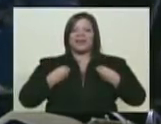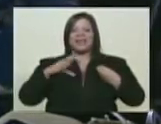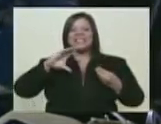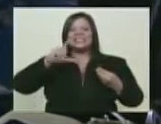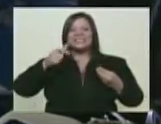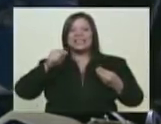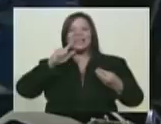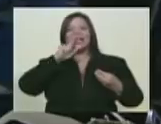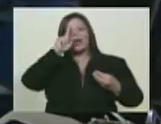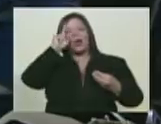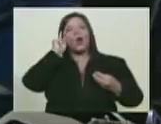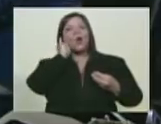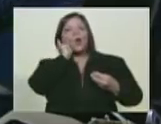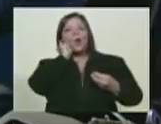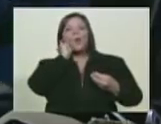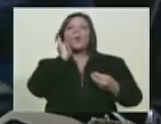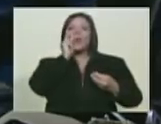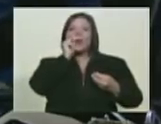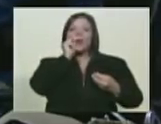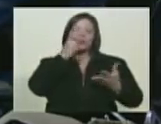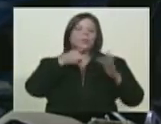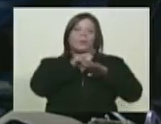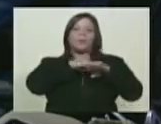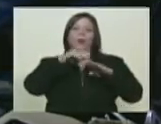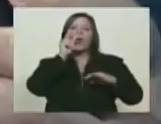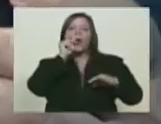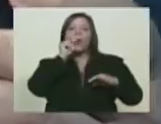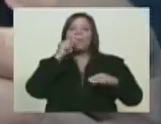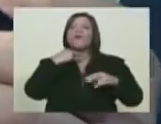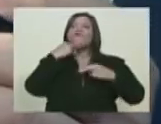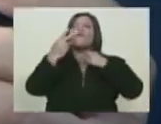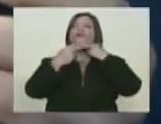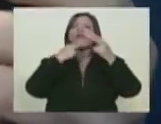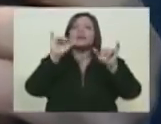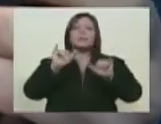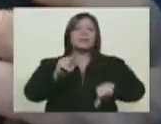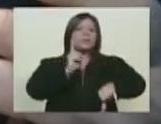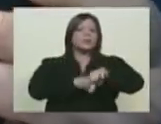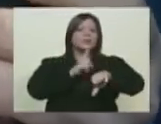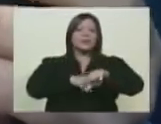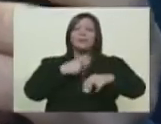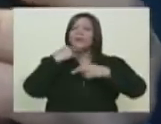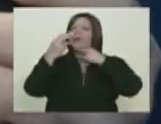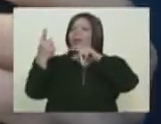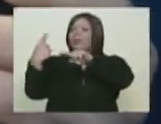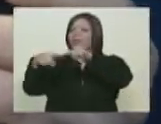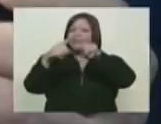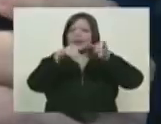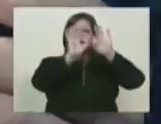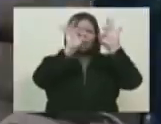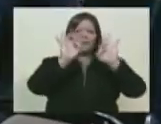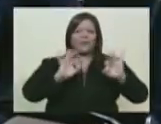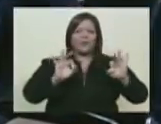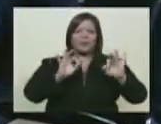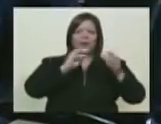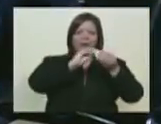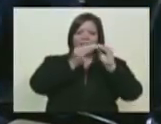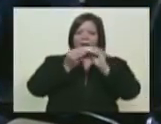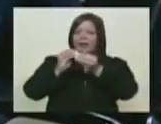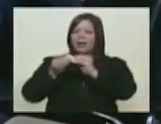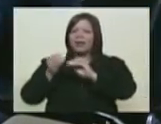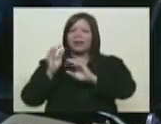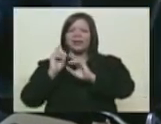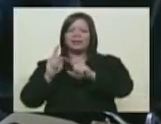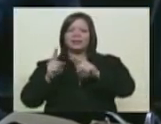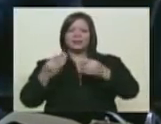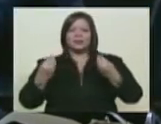Ernesto Guevara, también conocido como el Che, porque hablan muchas voces simultáneamente y dan versiones distintas sobre hechos determinados en la